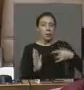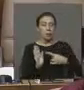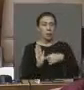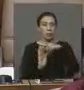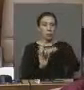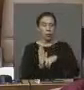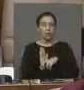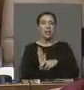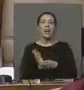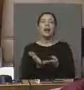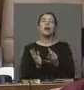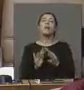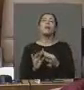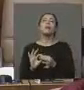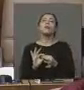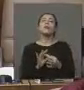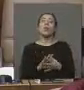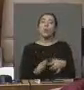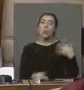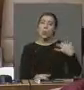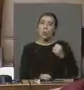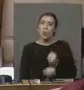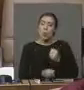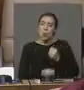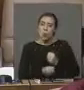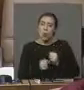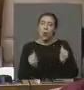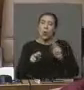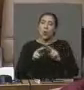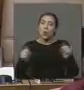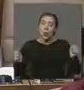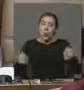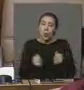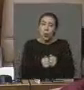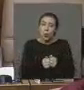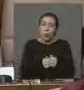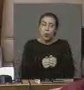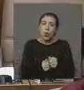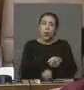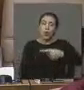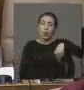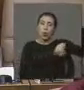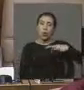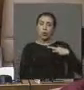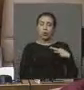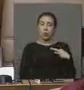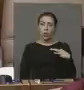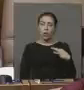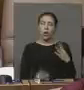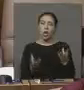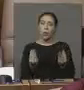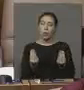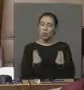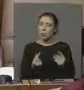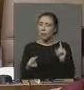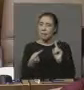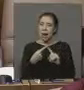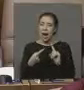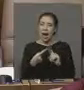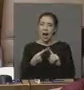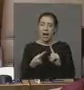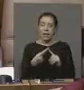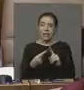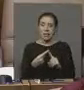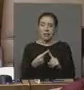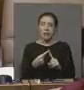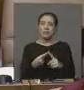que es resultado de un valioso trabajo realizado en conjunto con la ciudadanía, con mucha participación.